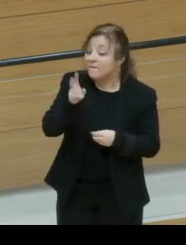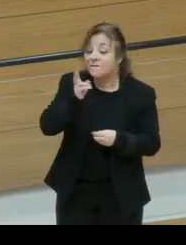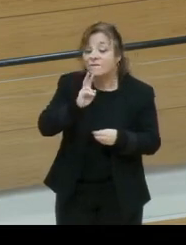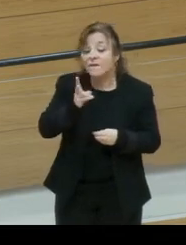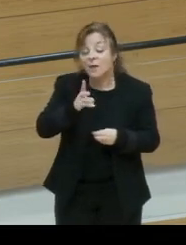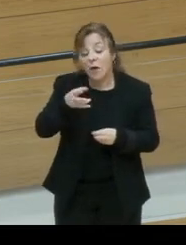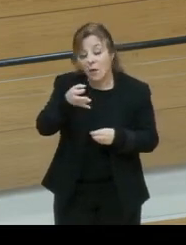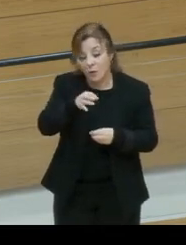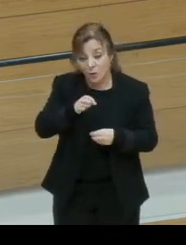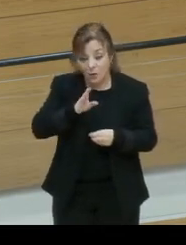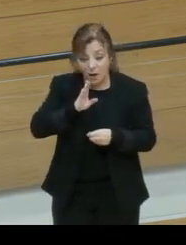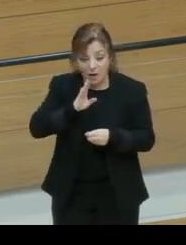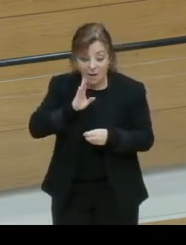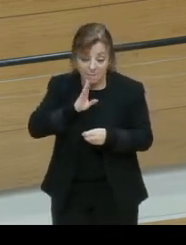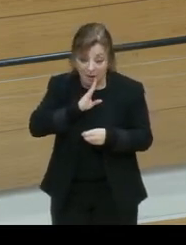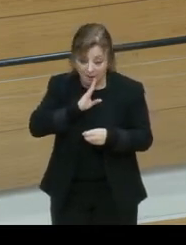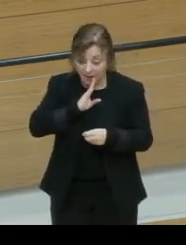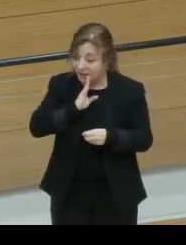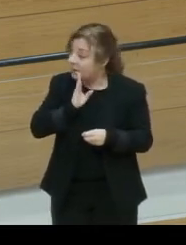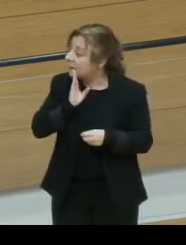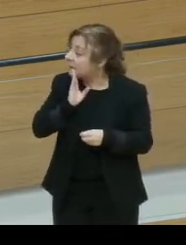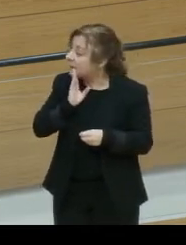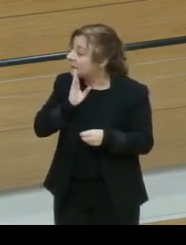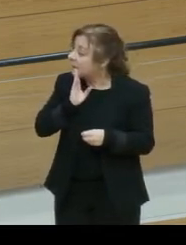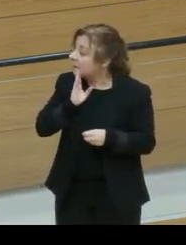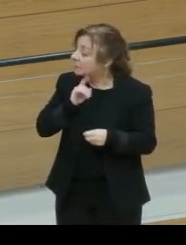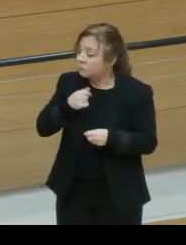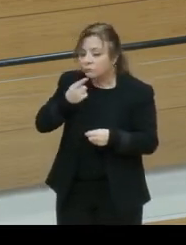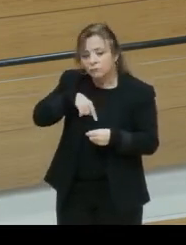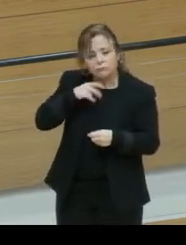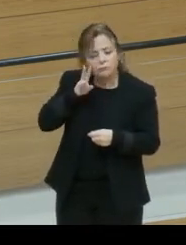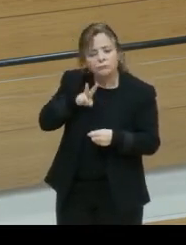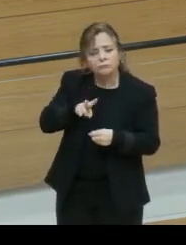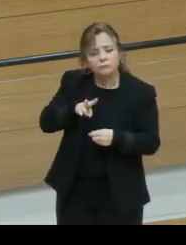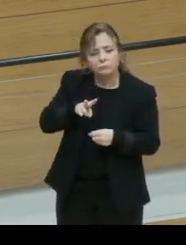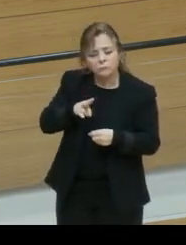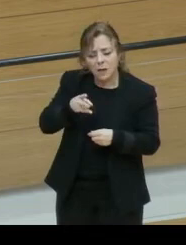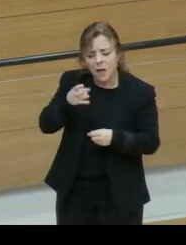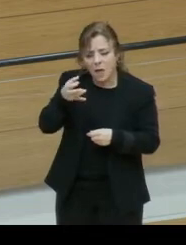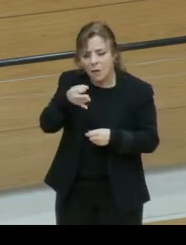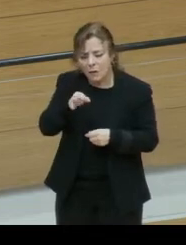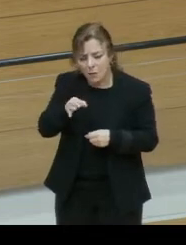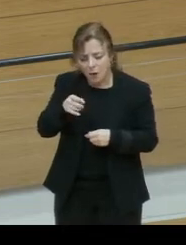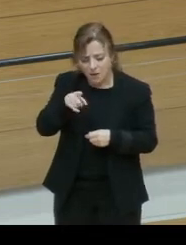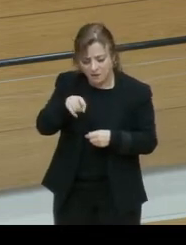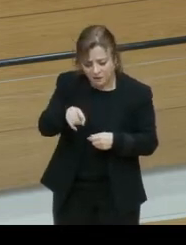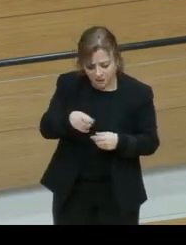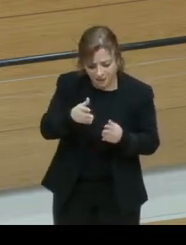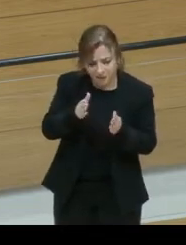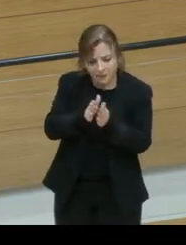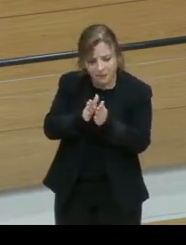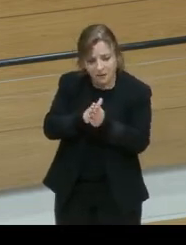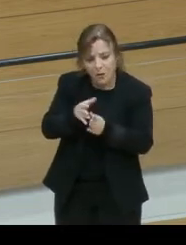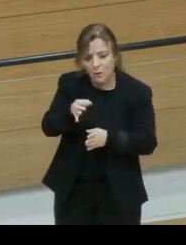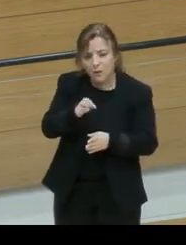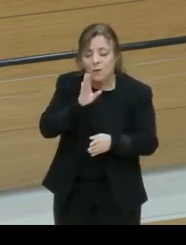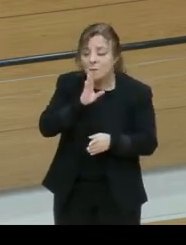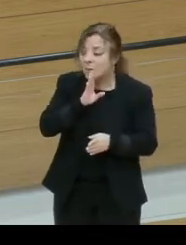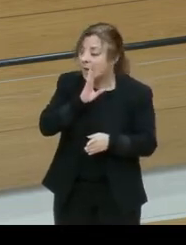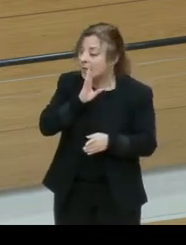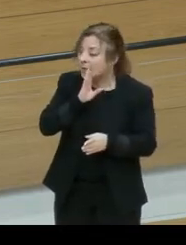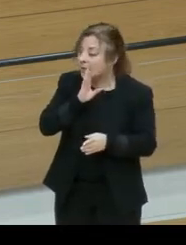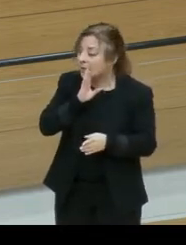serían las células madre mesenquimales. Hemos visto que cuando las células tumorales están en compañía de las células madre